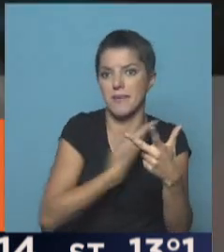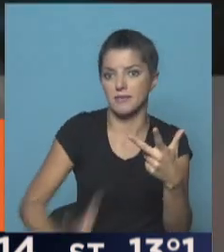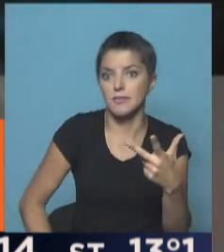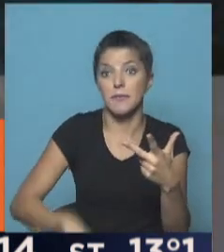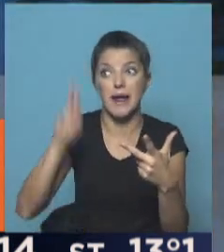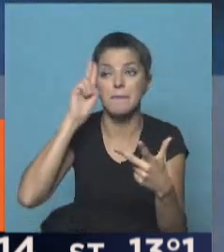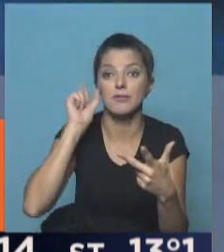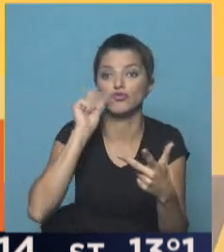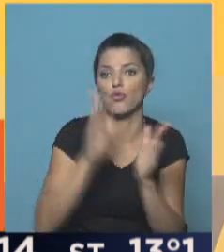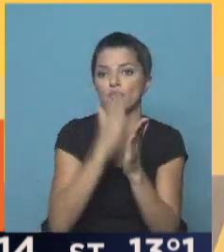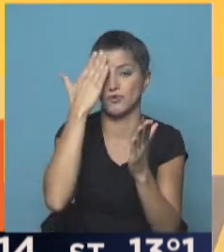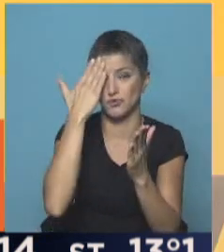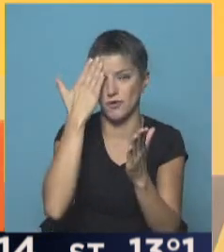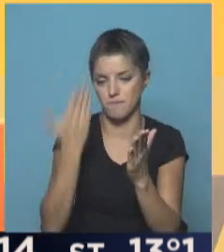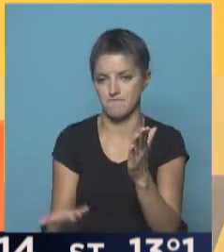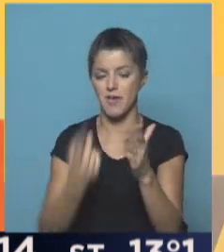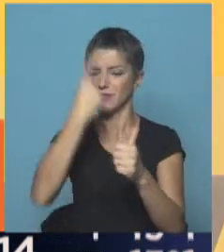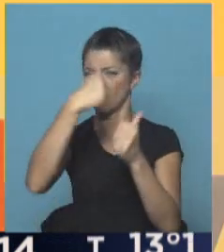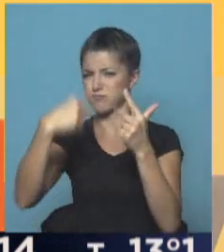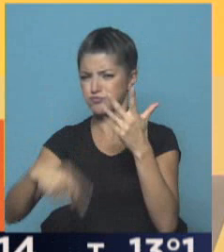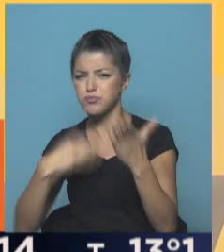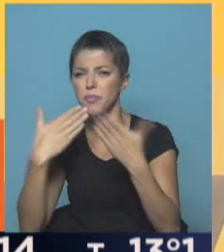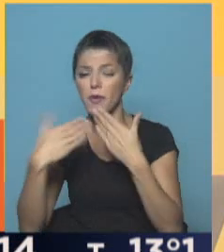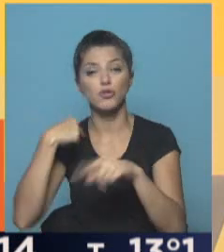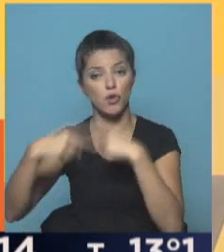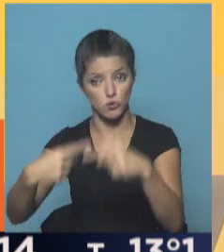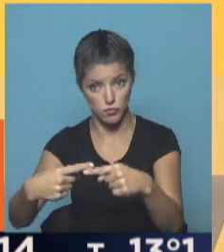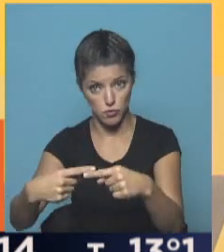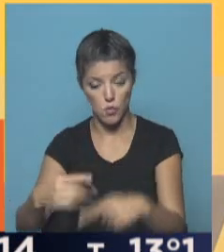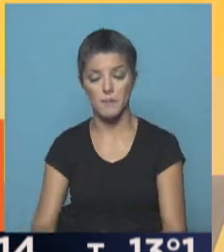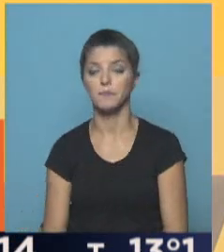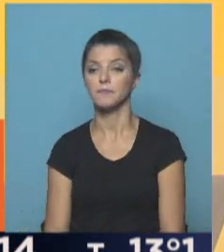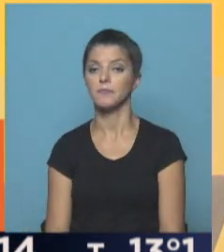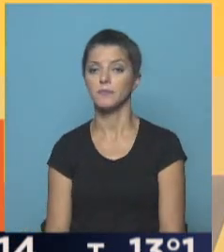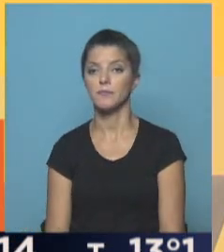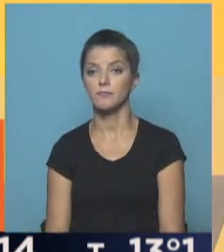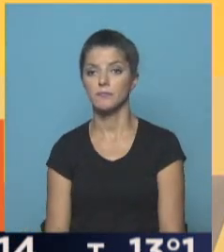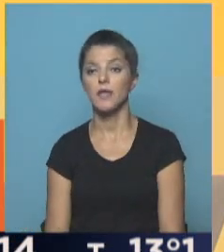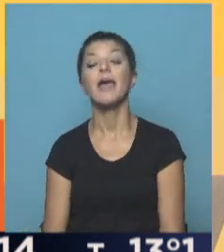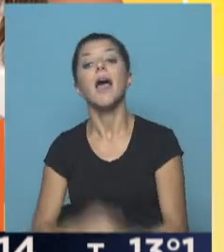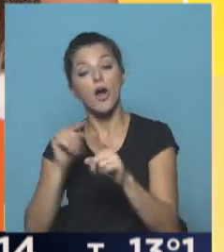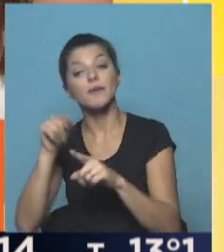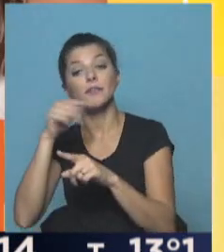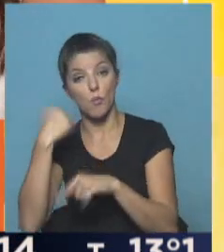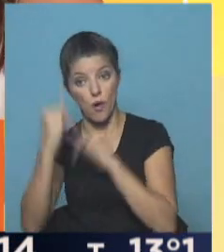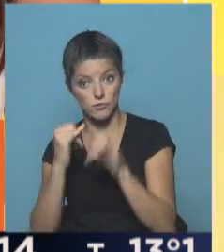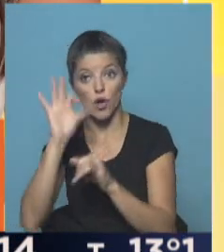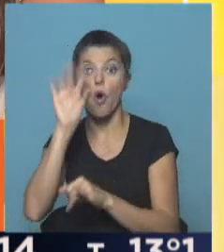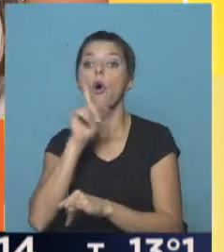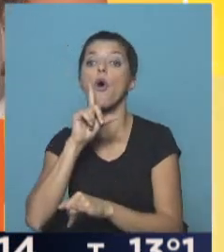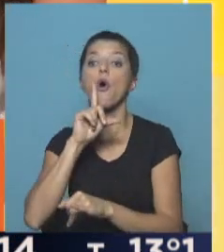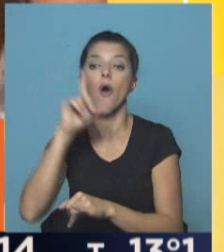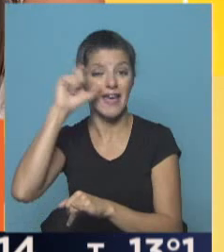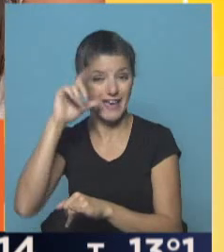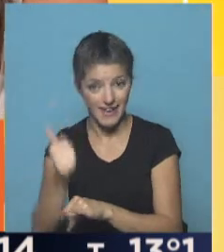Constitución. En fin, toda esta serie de debates se sigue dando, y por último te digo que se intentó meter en la OEA la crisis de Brasil,